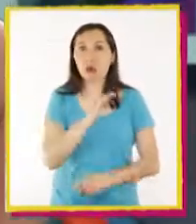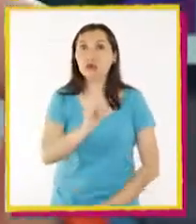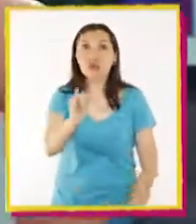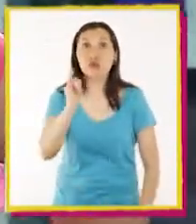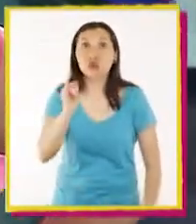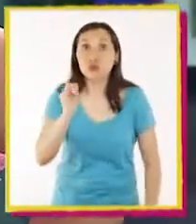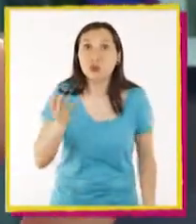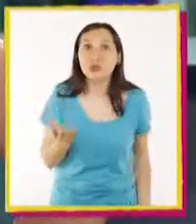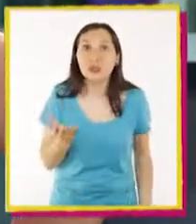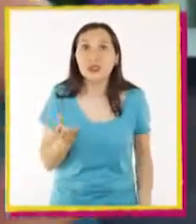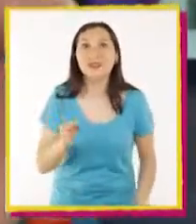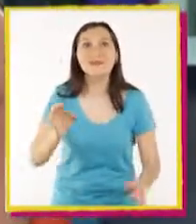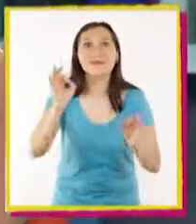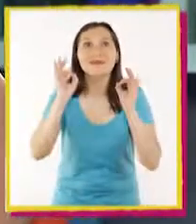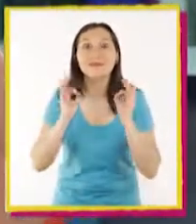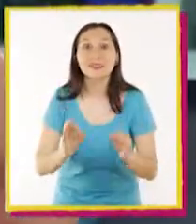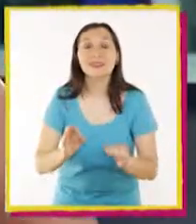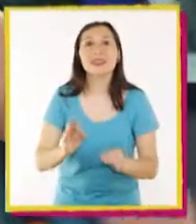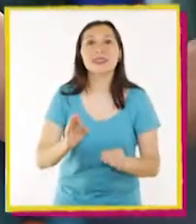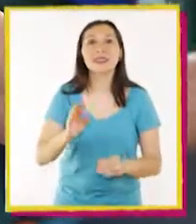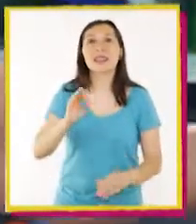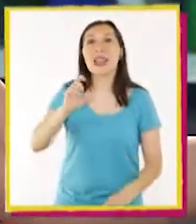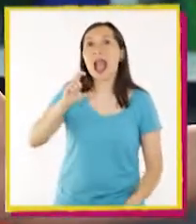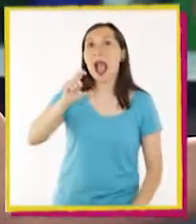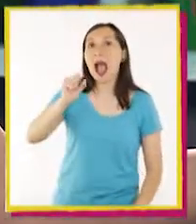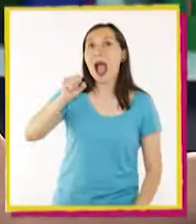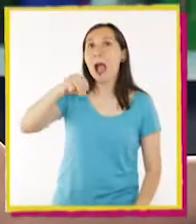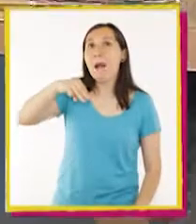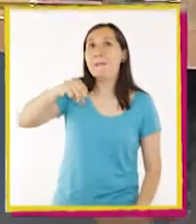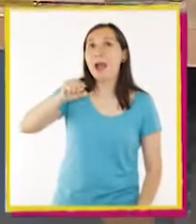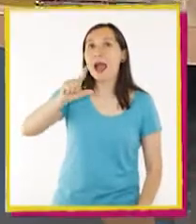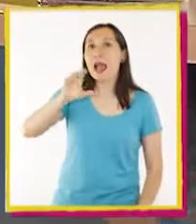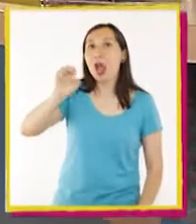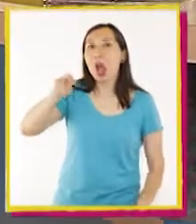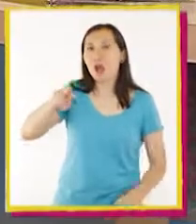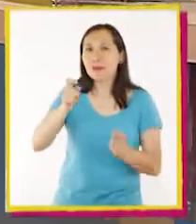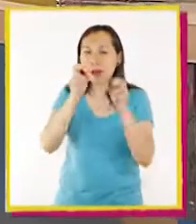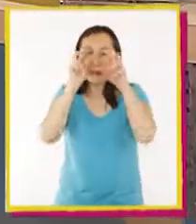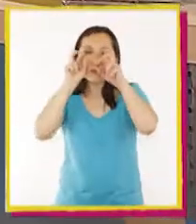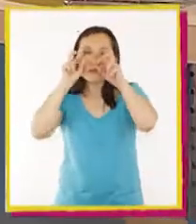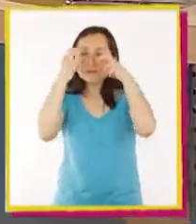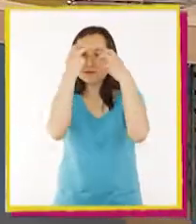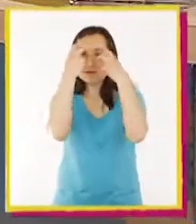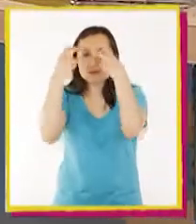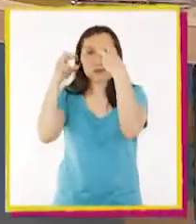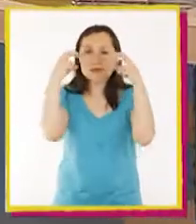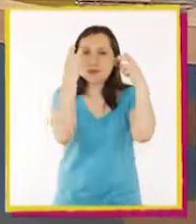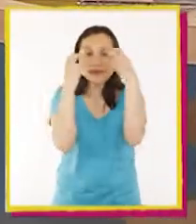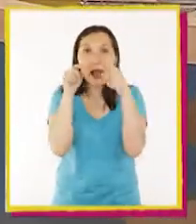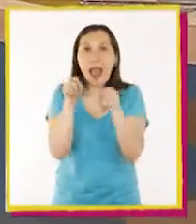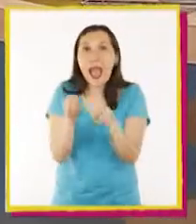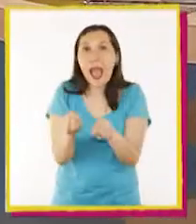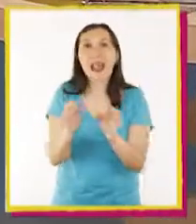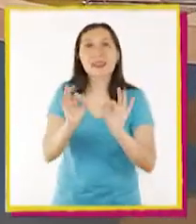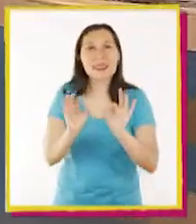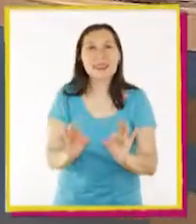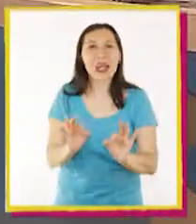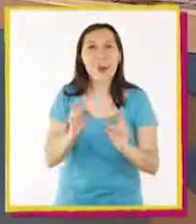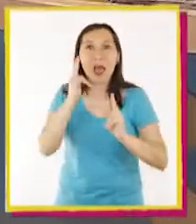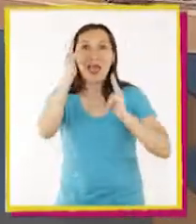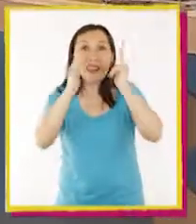serio? ¡Sí! ¡Exacto! ¡Un camaleón! De eso estoy segura que se disfrazó